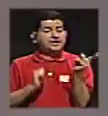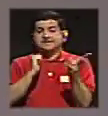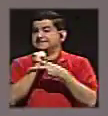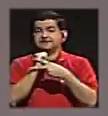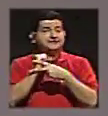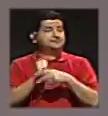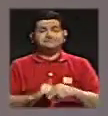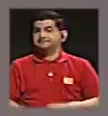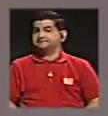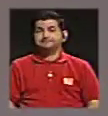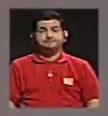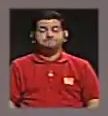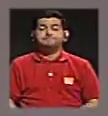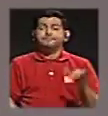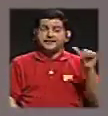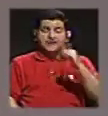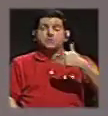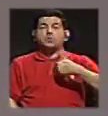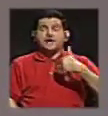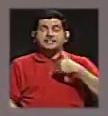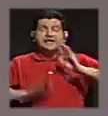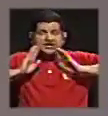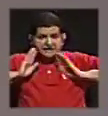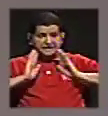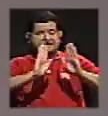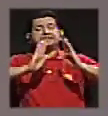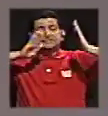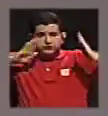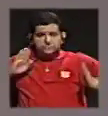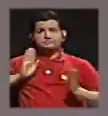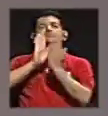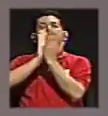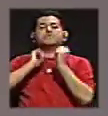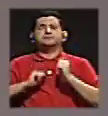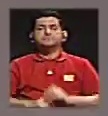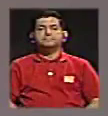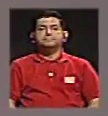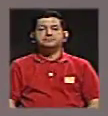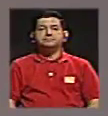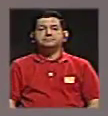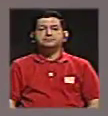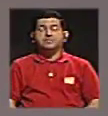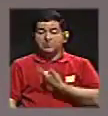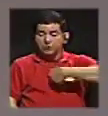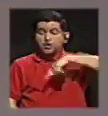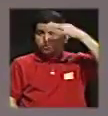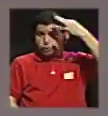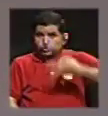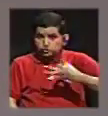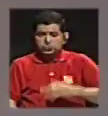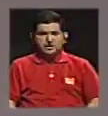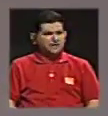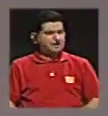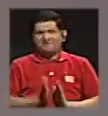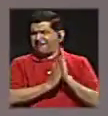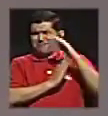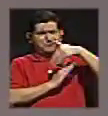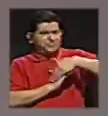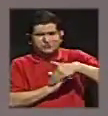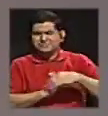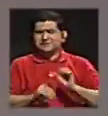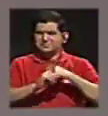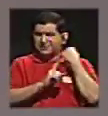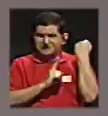ocasión y desde luego también tuvimos un rechazo frontal e incluso nos parece excesivo de